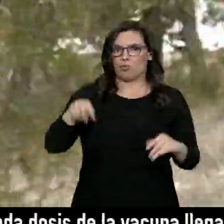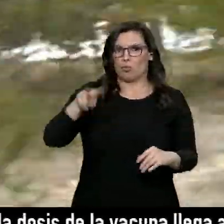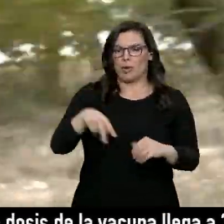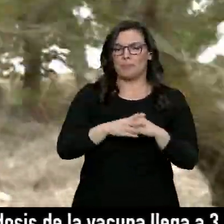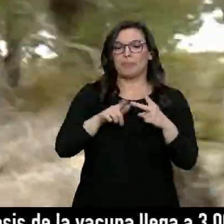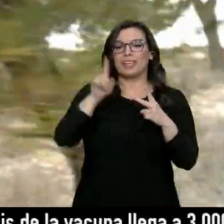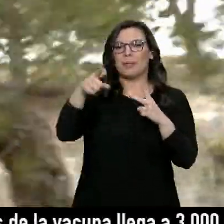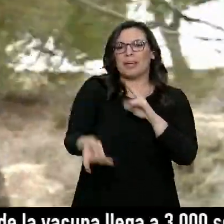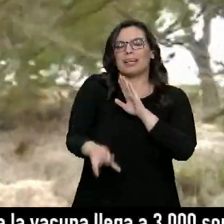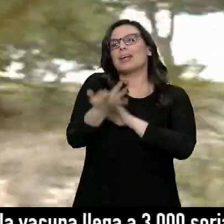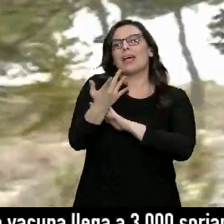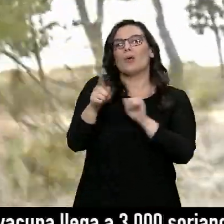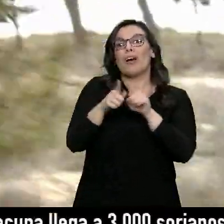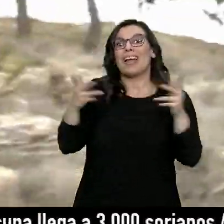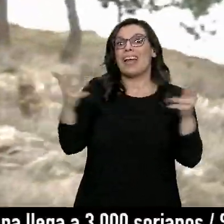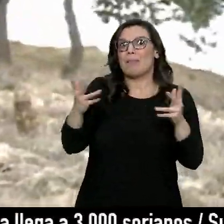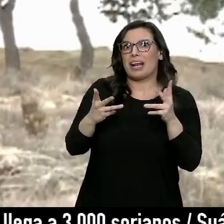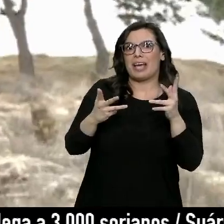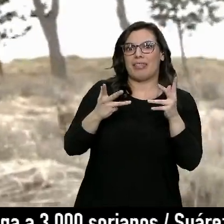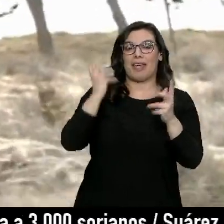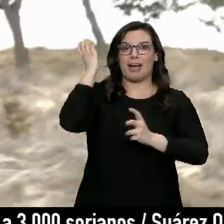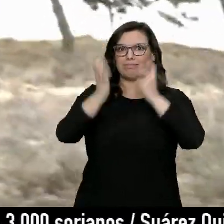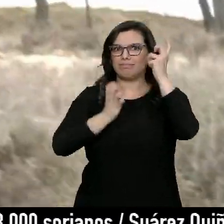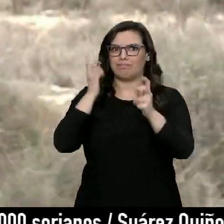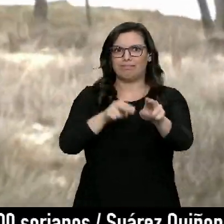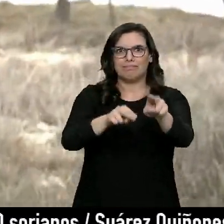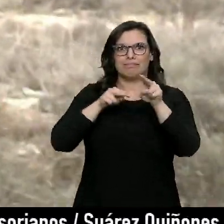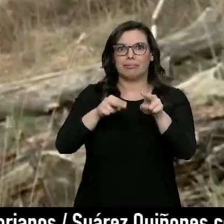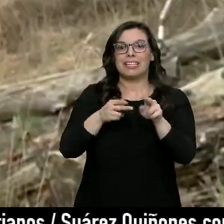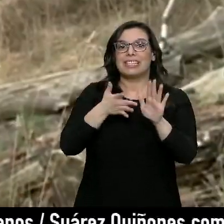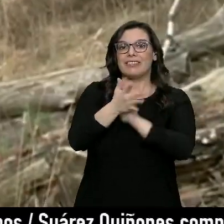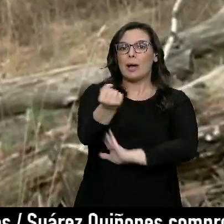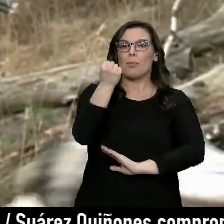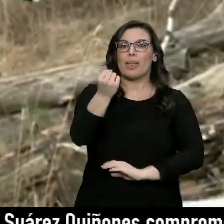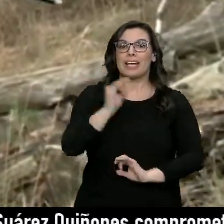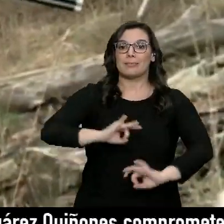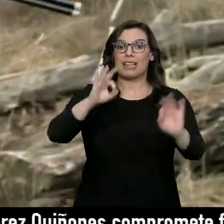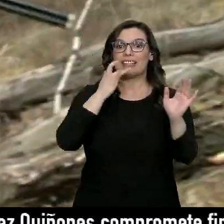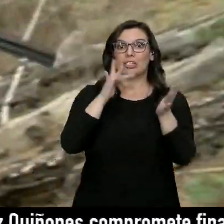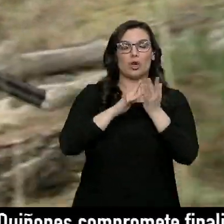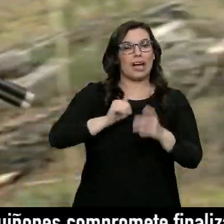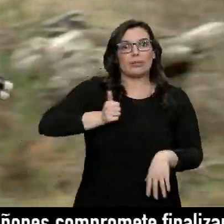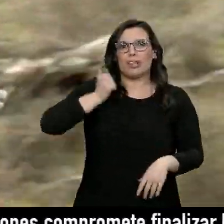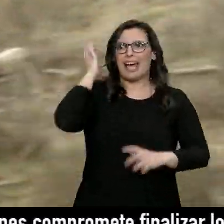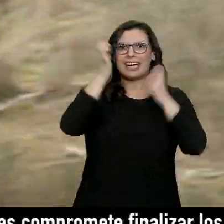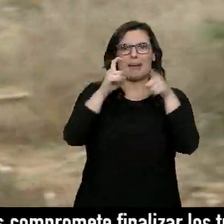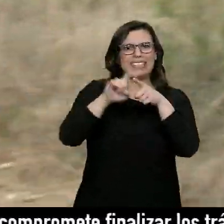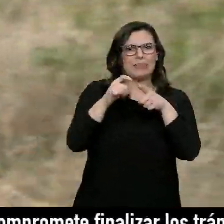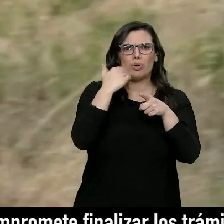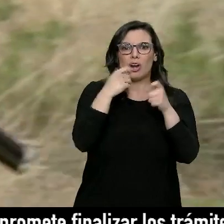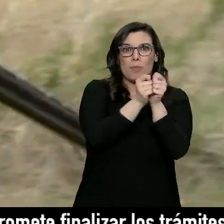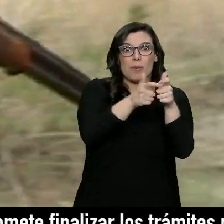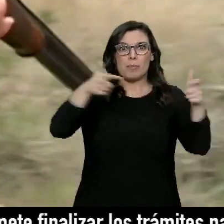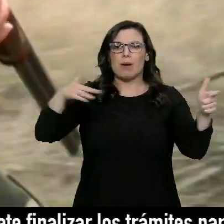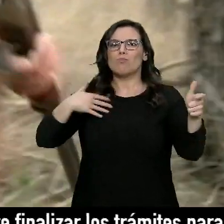figura, la emergencia cinegética, que dará poderes especiales para controlar un crecimiento desmesurado. Además, será obligatorio publicar